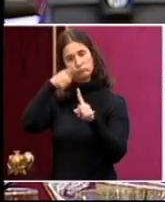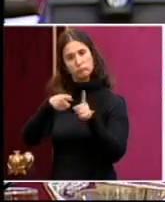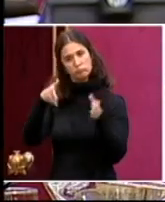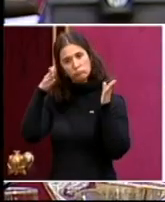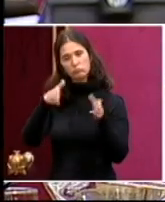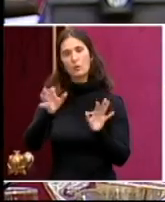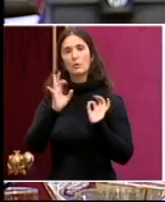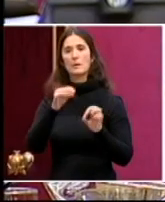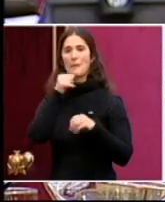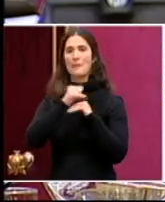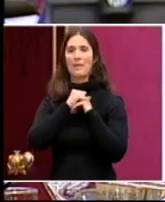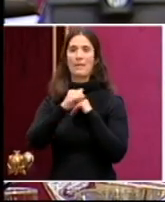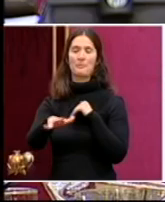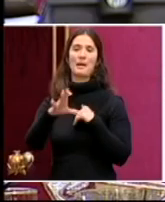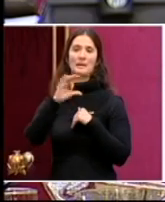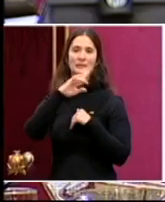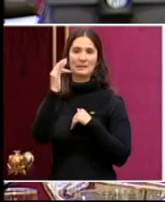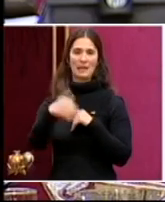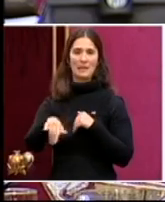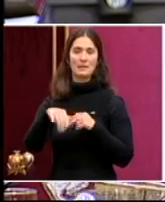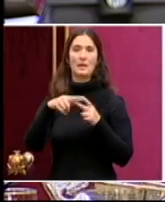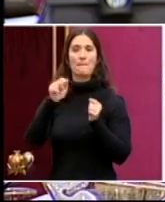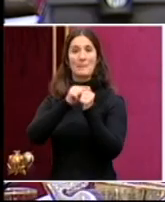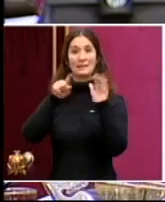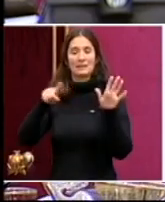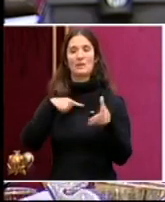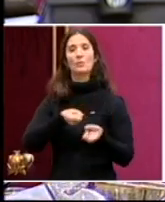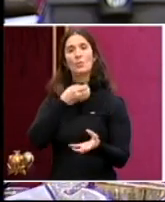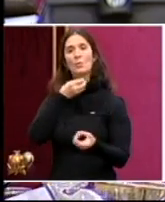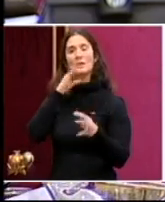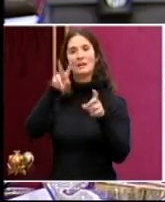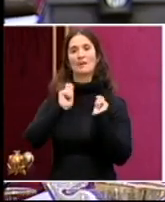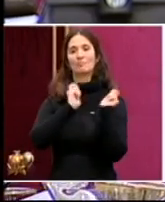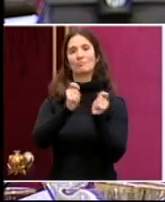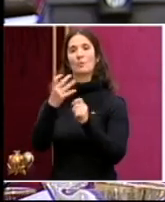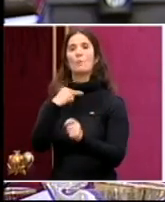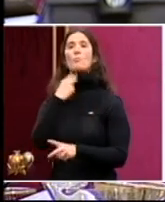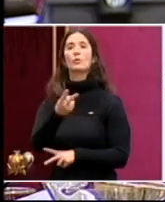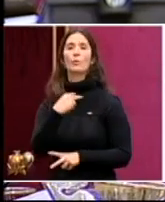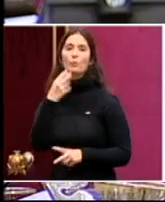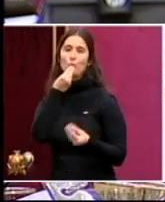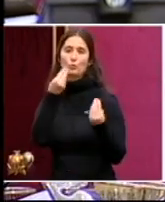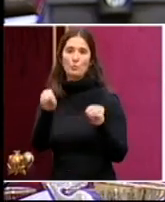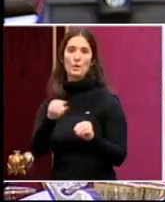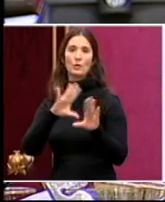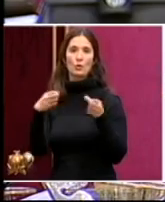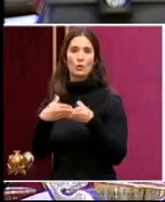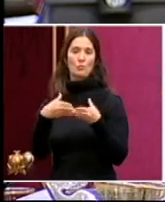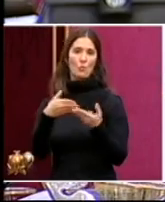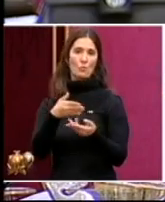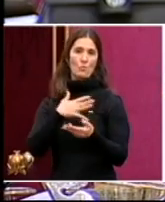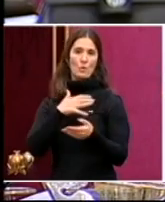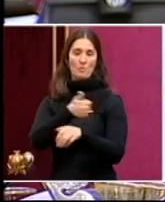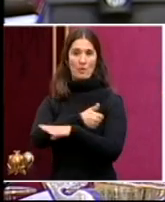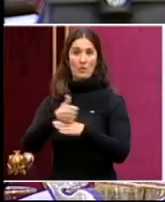exclusiva a doña María del Mar Sánchez Muñoz. 26, dar cuenta de designación de nuevo portavoz y portavoz suplente del Grupo Municipal de Ciudadanos